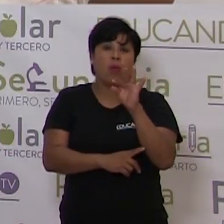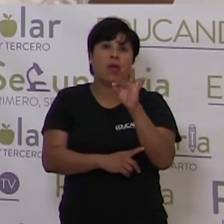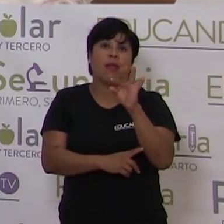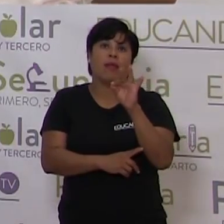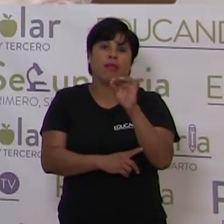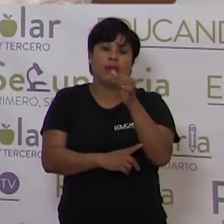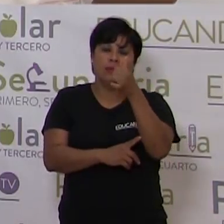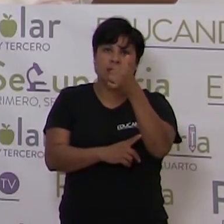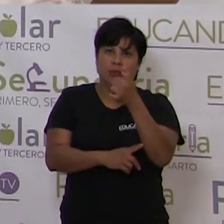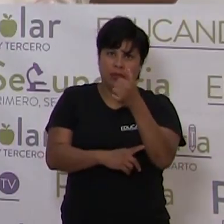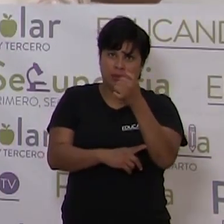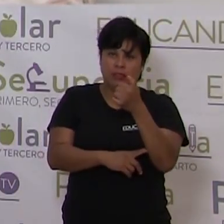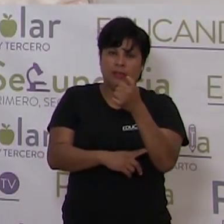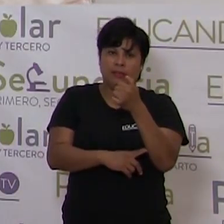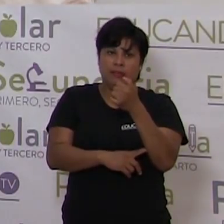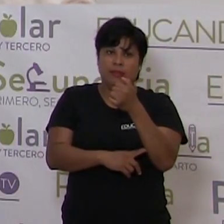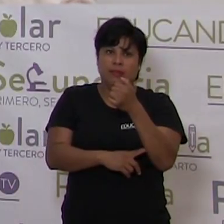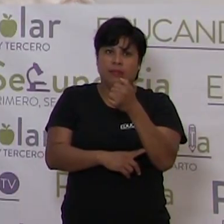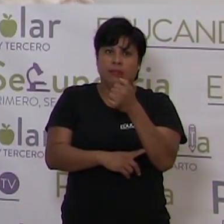46.